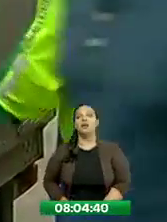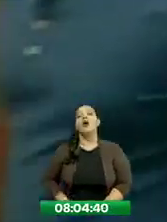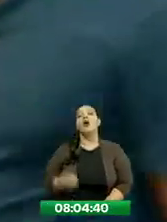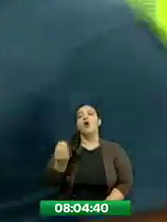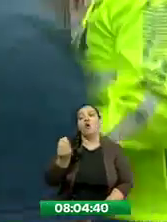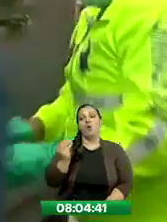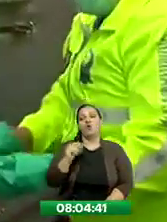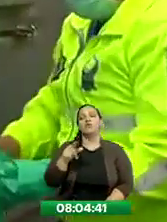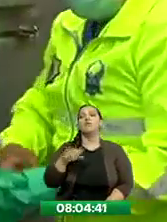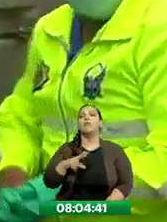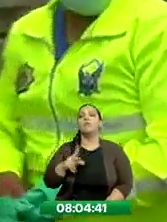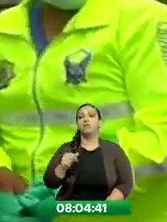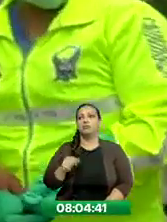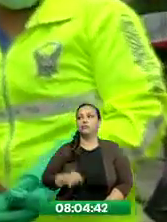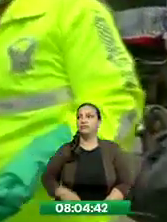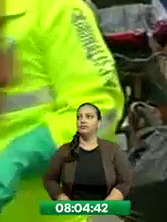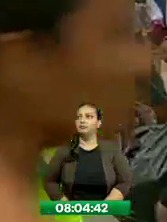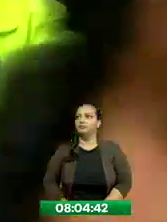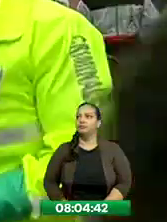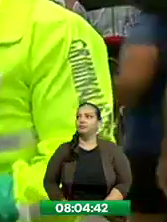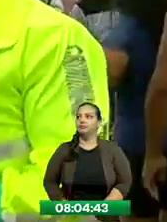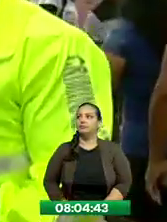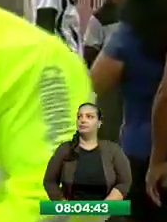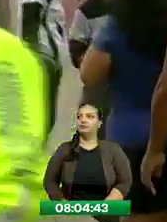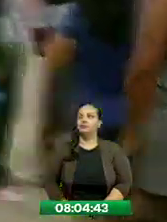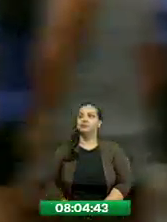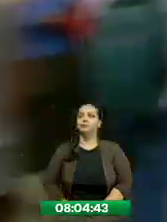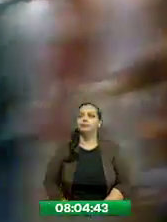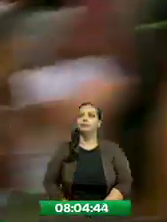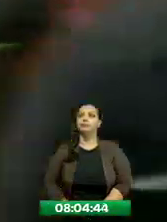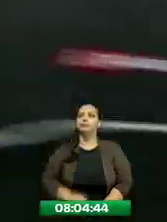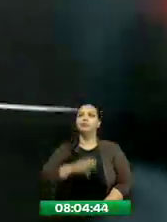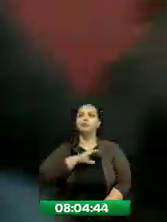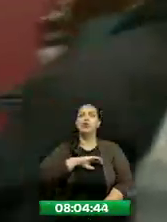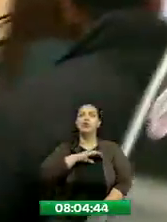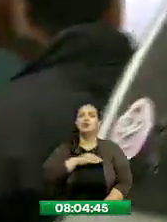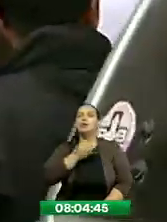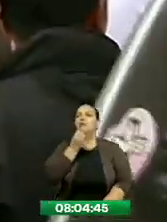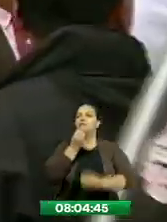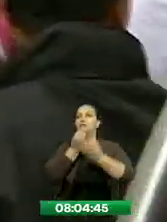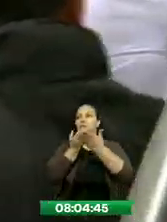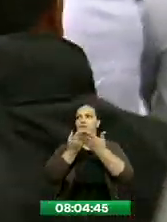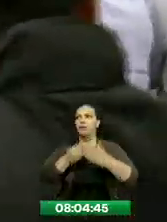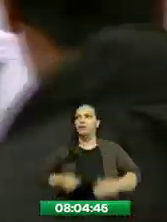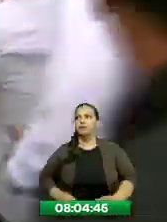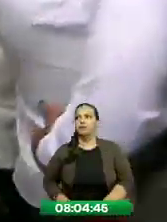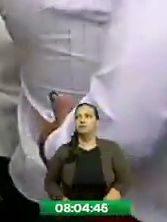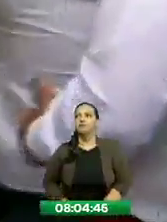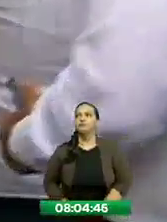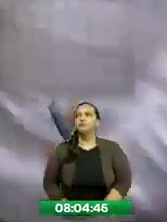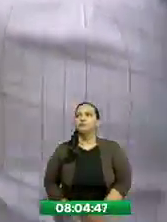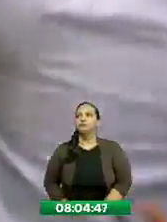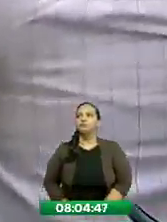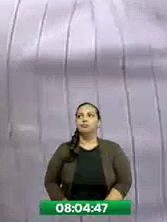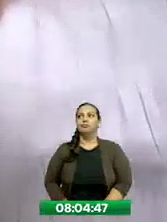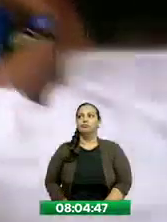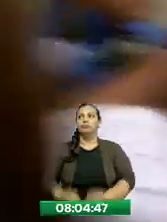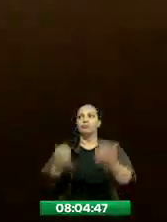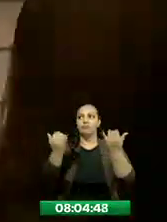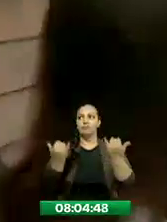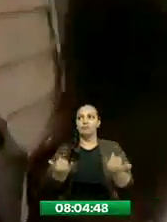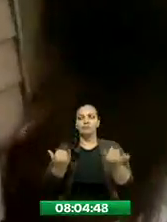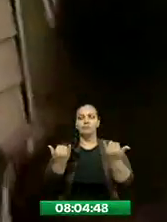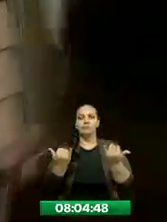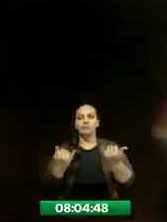el sector. Vamos a ver en vivo. Estamos... ¿En qué momento se dio la alerta? Estamos en vivo. ¿Qué ha ocurrido aquí? La alerta se dio mediante el reporte del